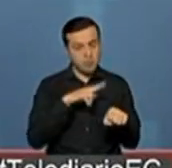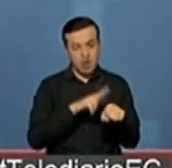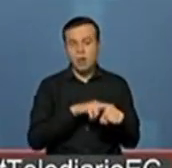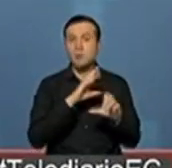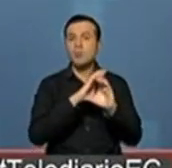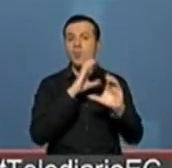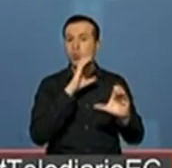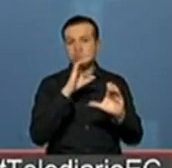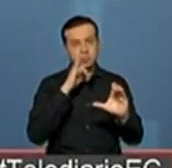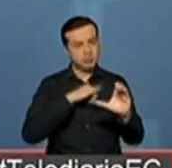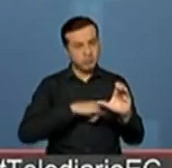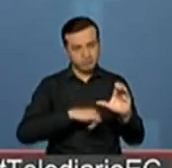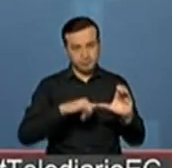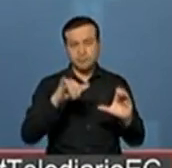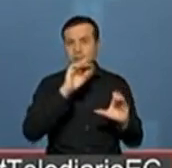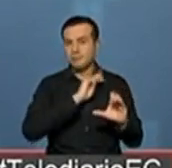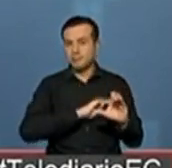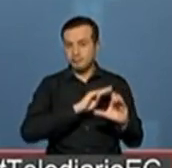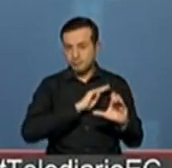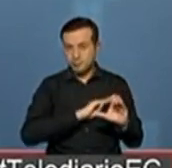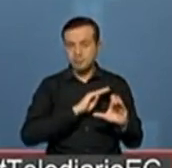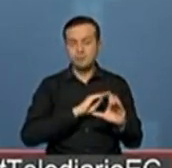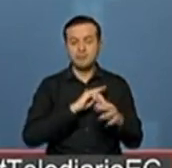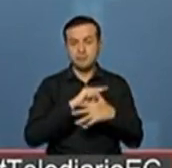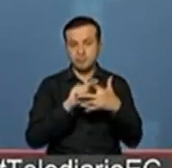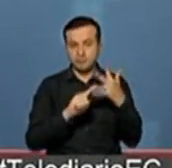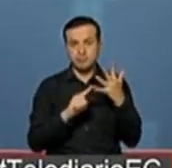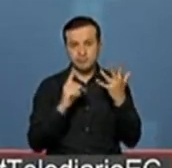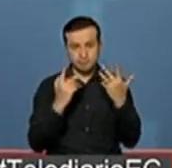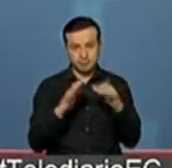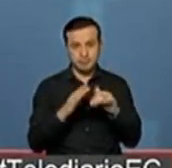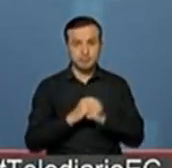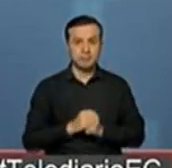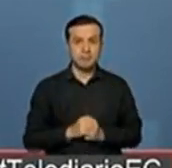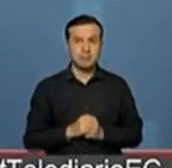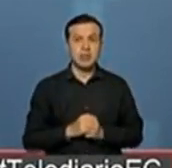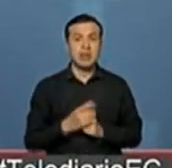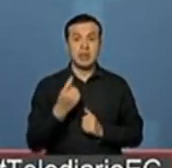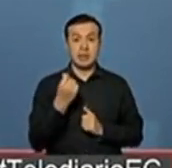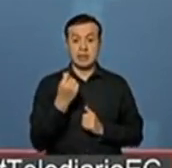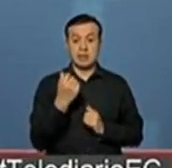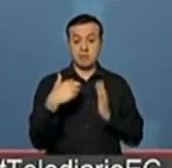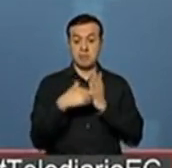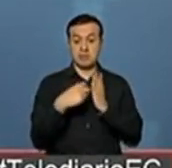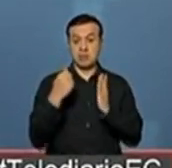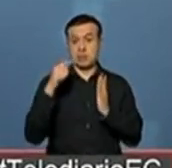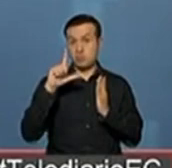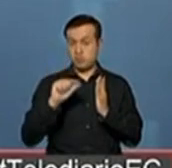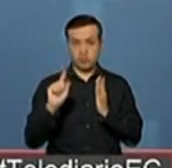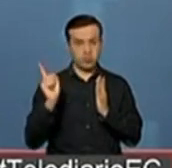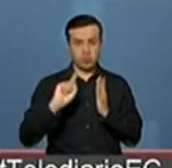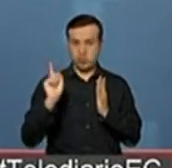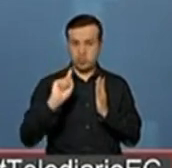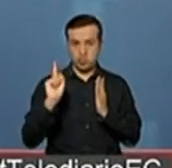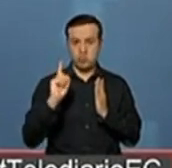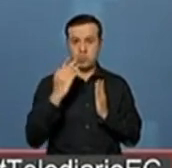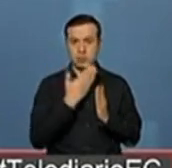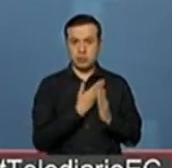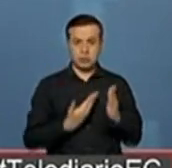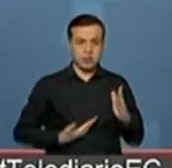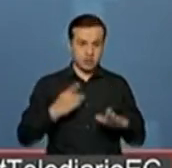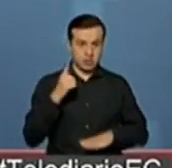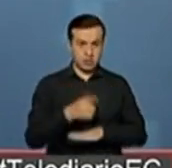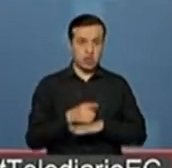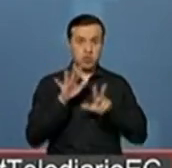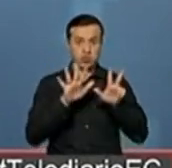de transporte municipal y sus alimentadores. No se ha bajado el precio del pasaje porque el decreto 883